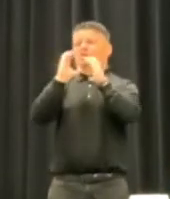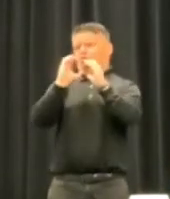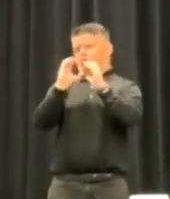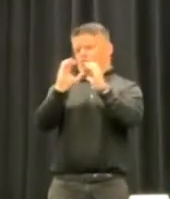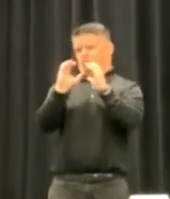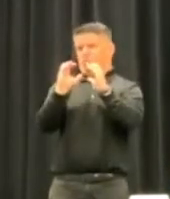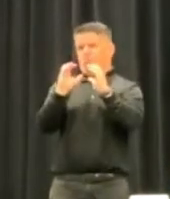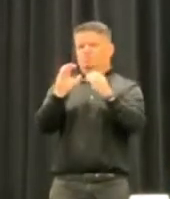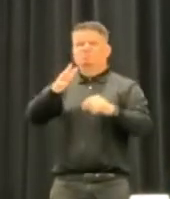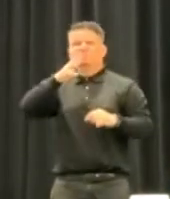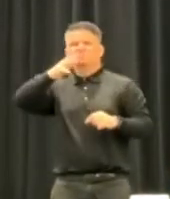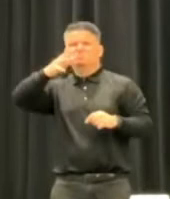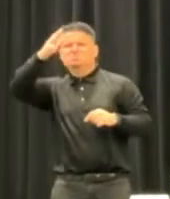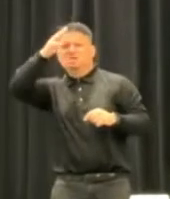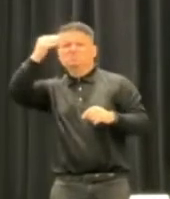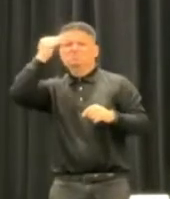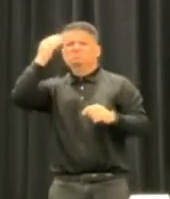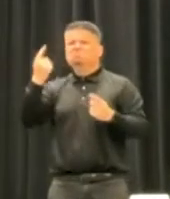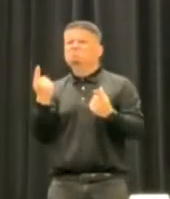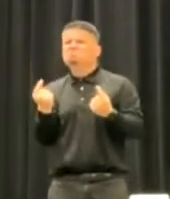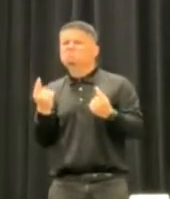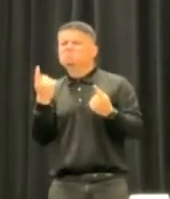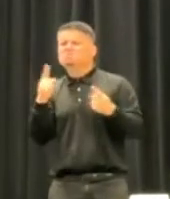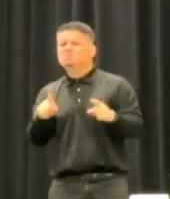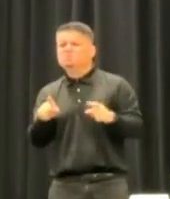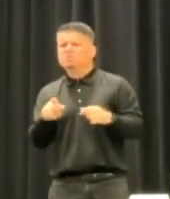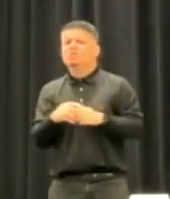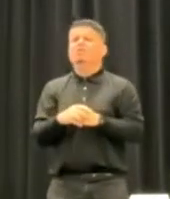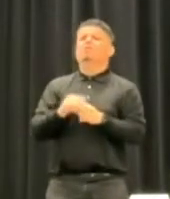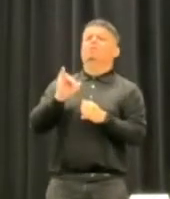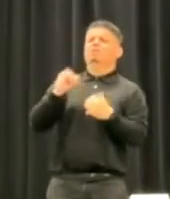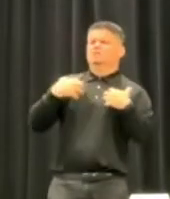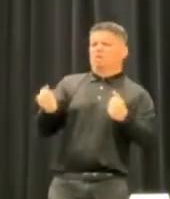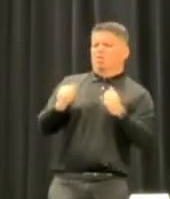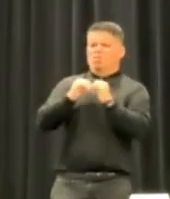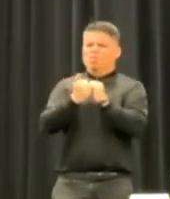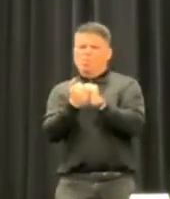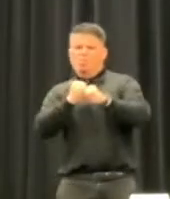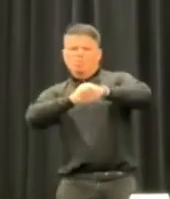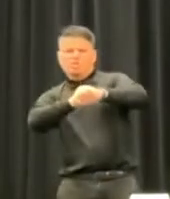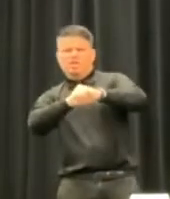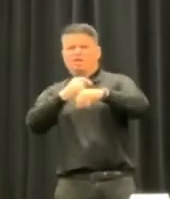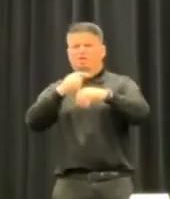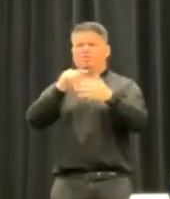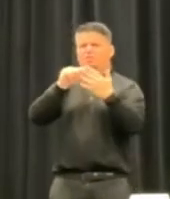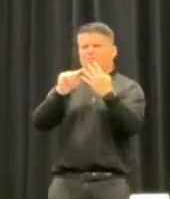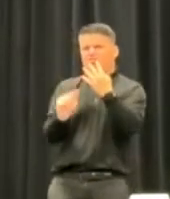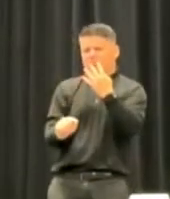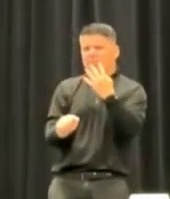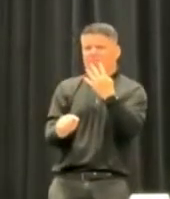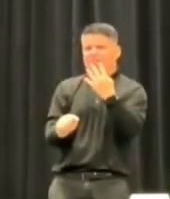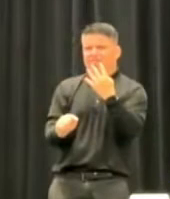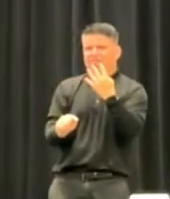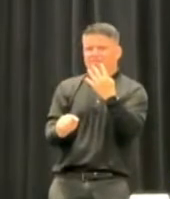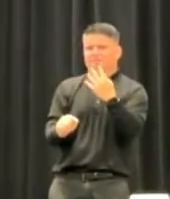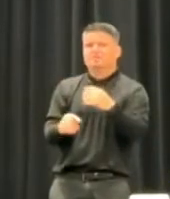cuál es el protocolo de salud que conozca cuál es el protocolo de seguridad de educación el departamento de educación publicó un